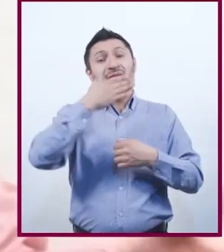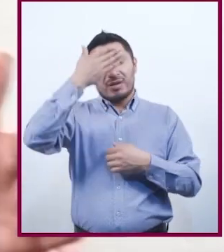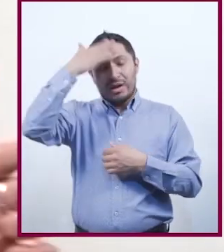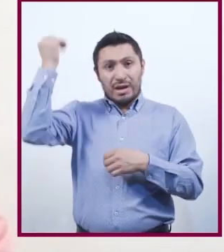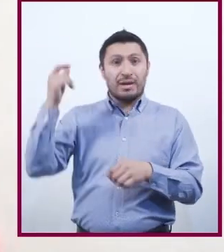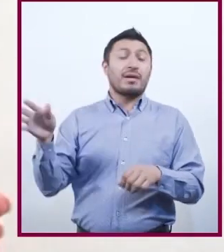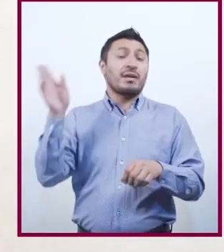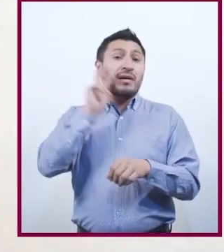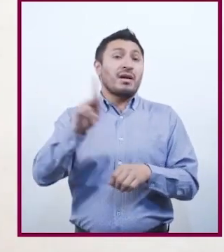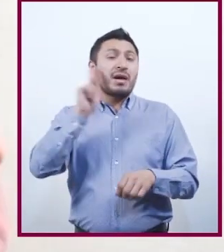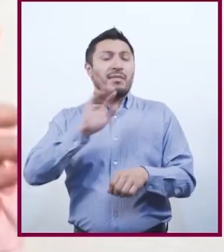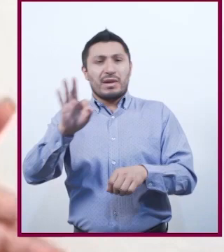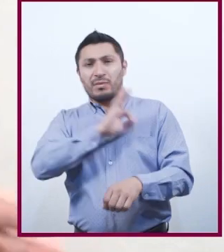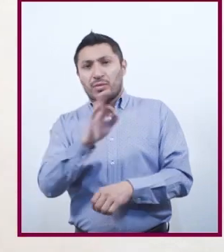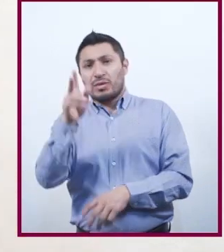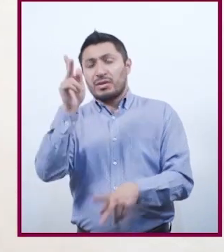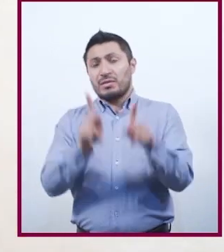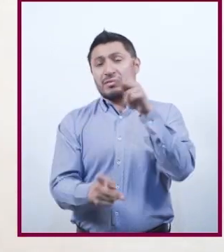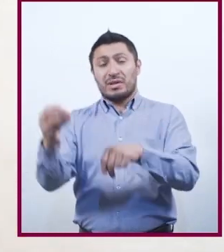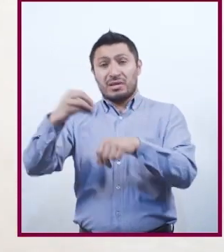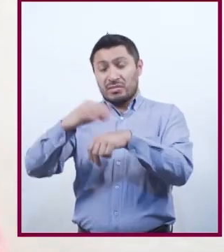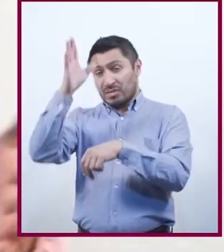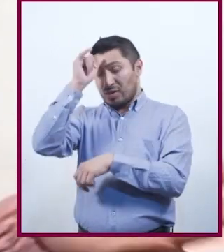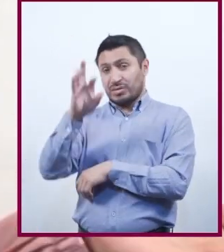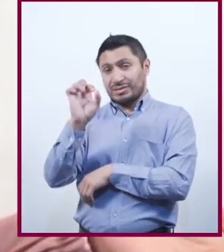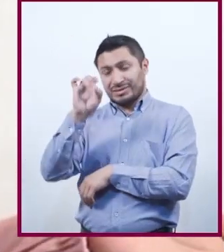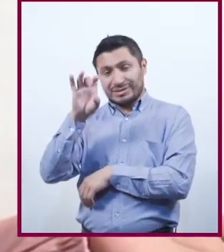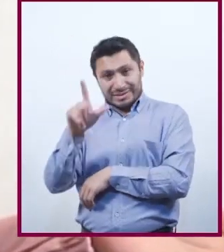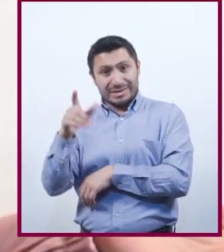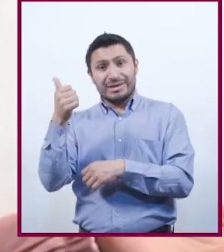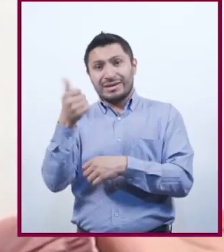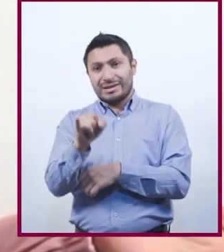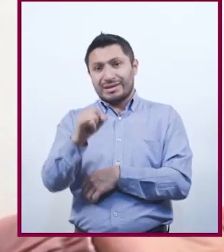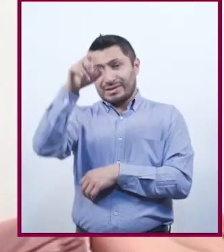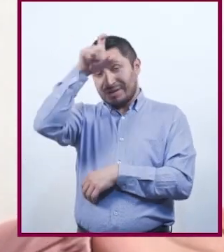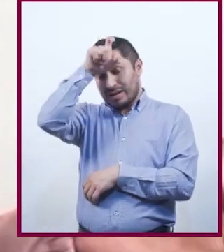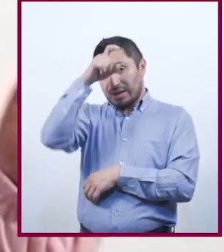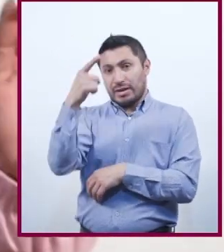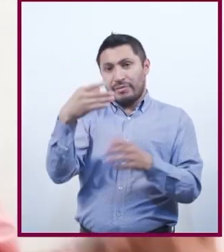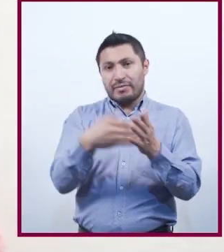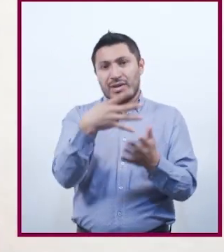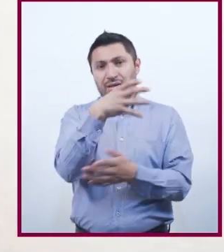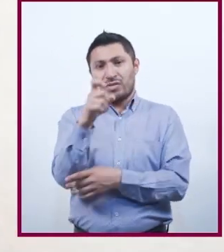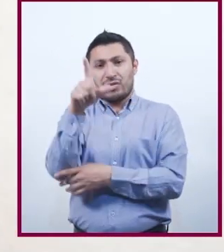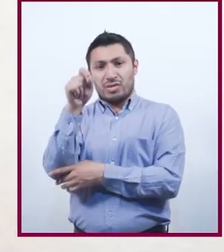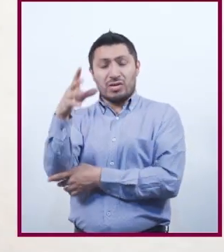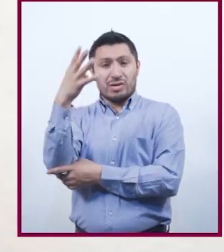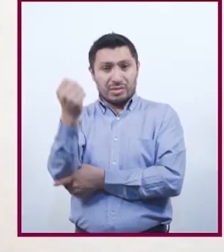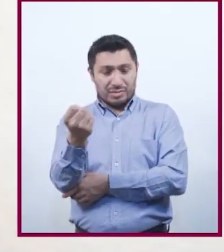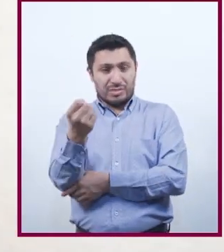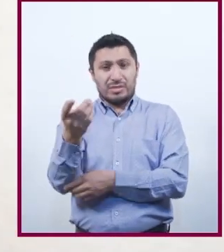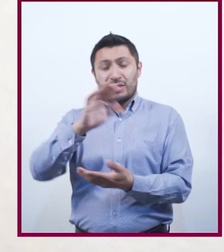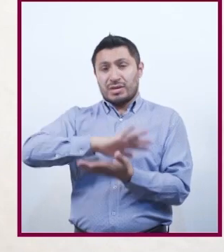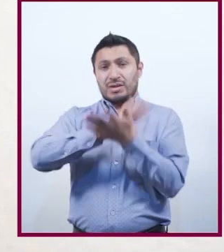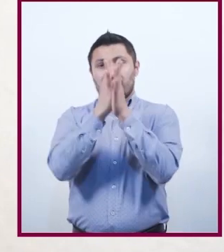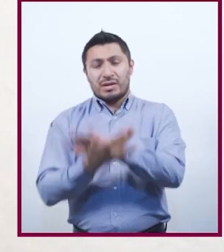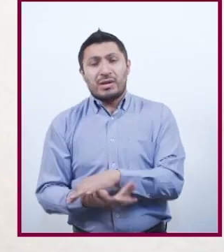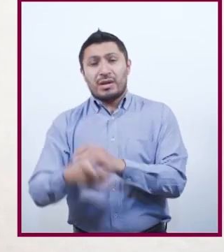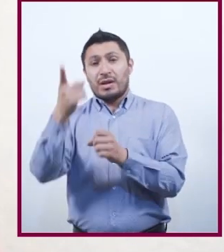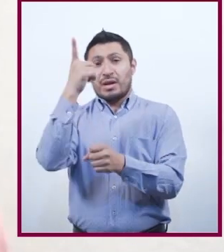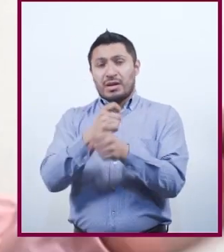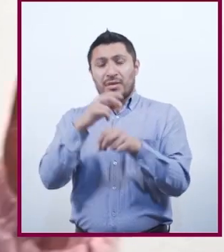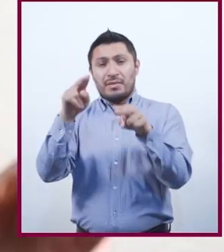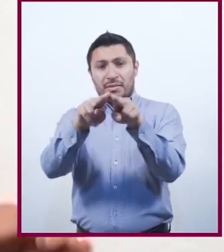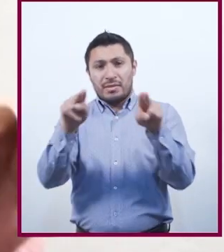árabes barajearan la posibilidad de negociar con Israel. Así lo hizo precisamente Egipto en 1979, quien se